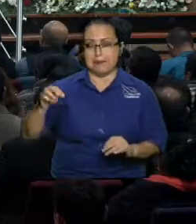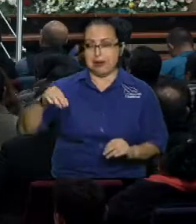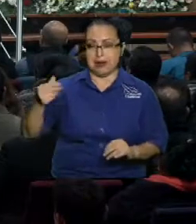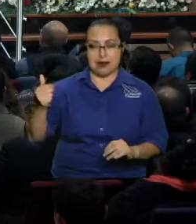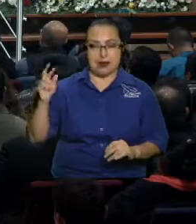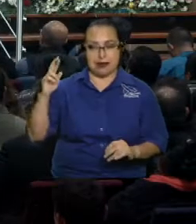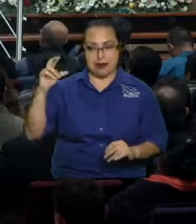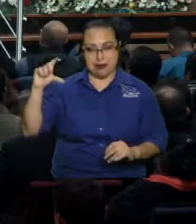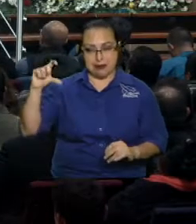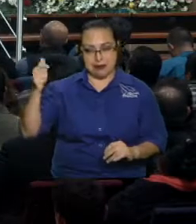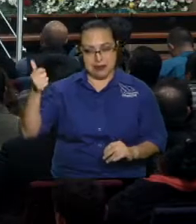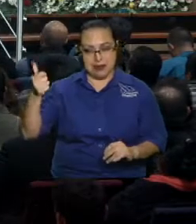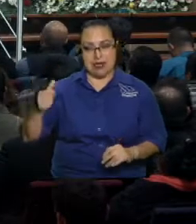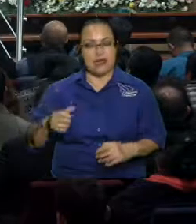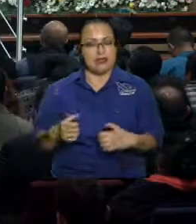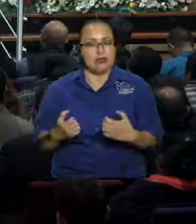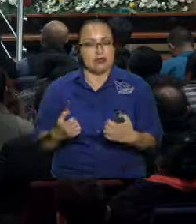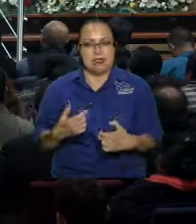consiguen nuevos.